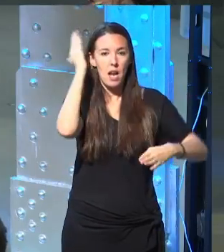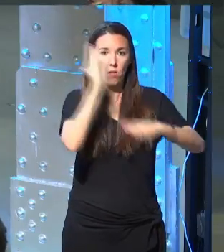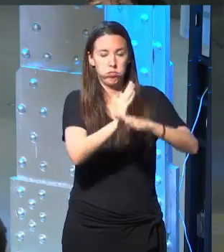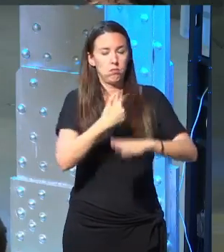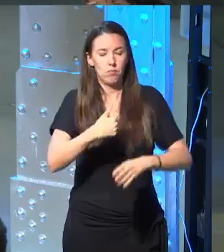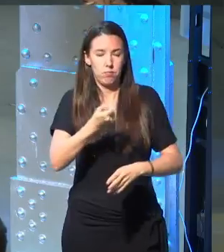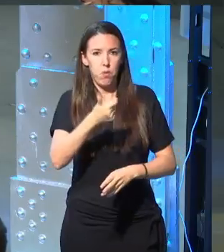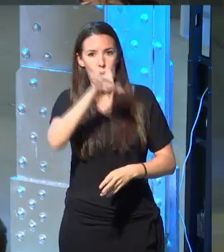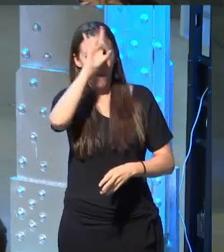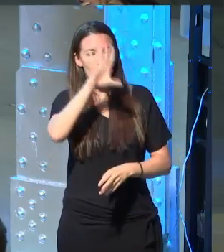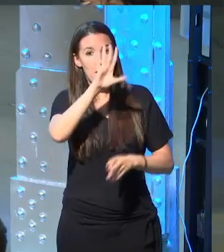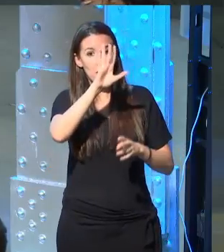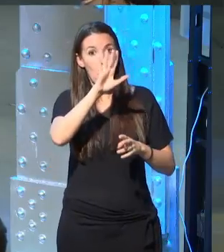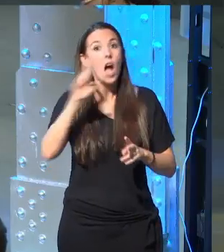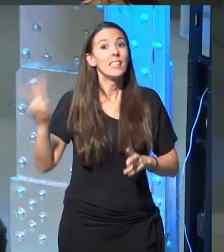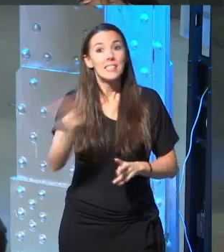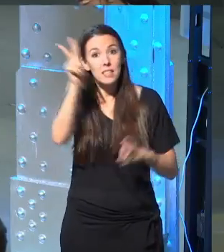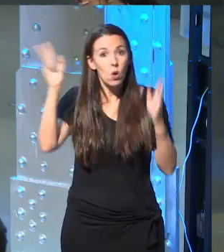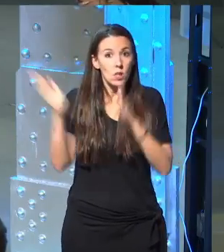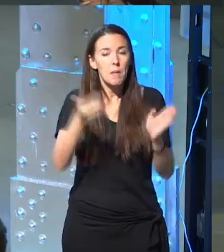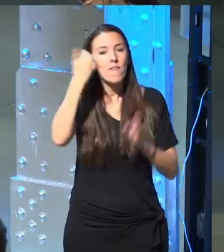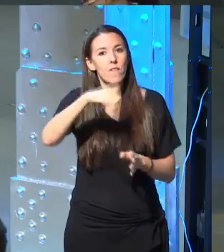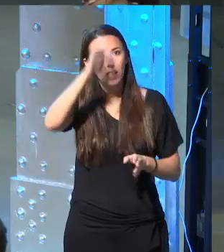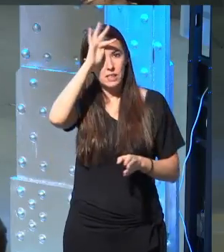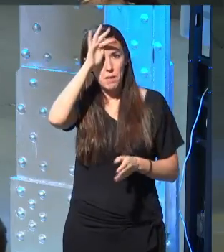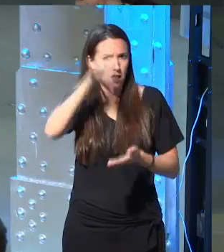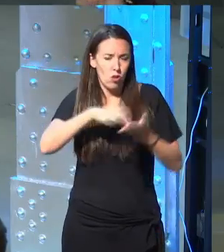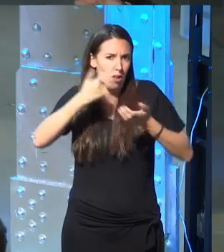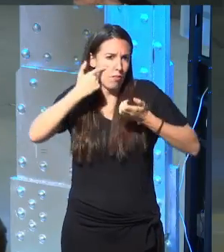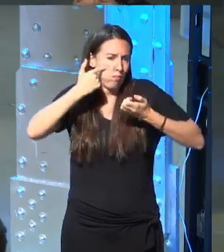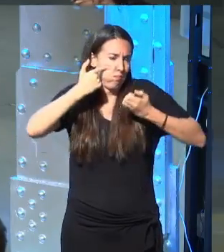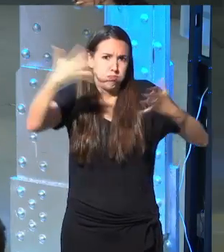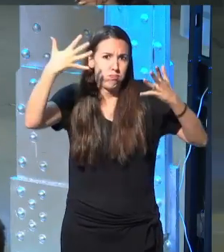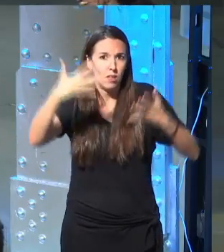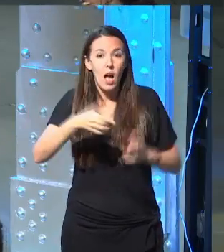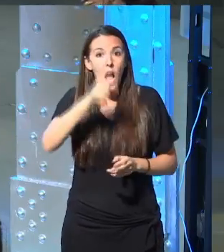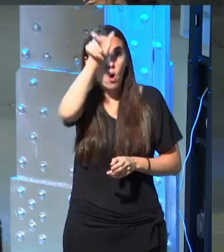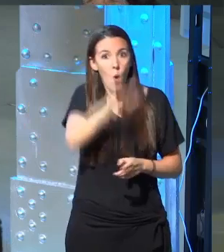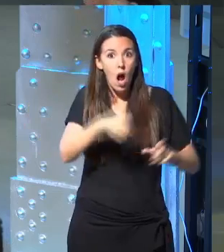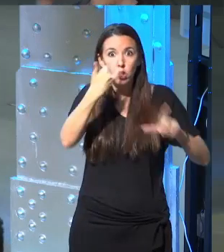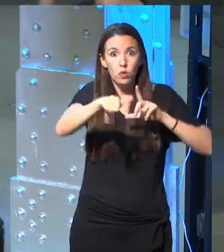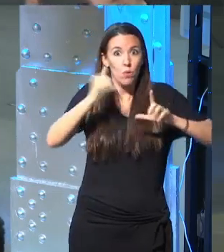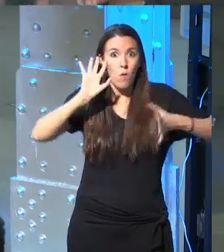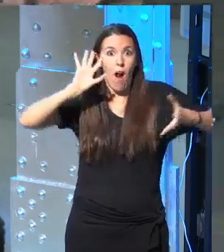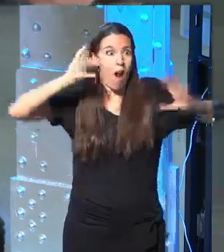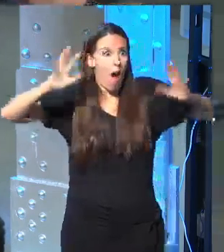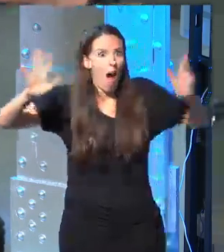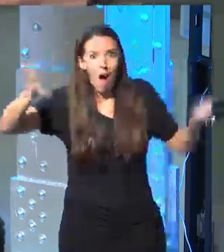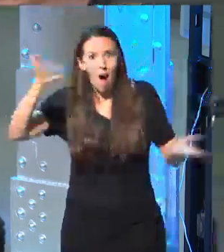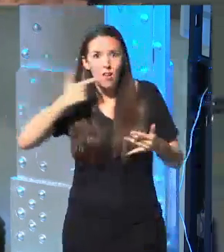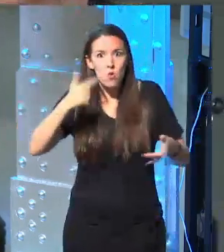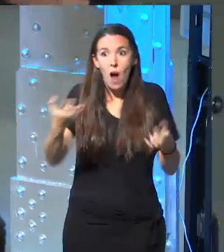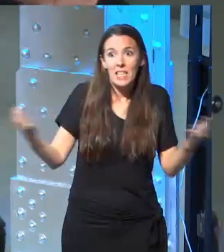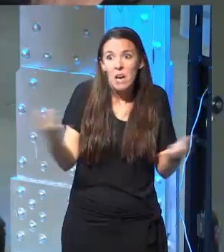poco flipando. Y la segunda parte ya era el fin de semana, cuando ya aquello reventó. Y entonces el tío ya estaba como enloquecido. Como de, ¿qué